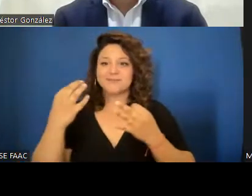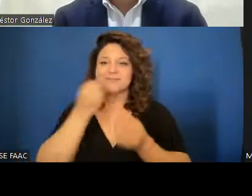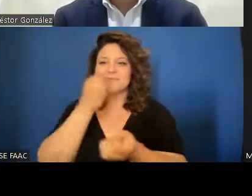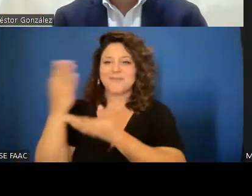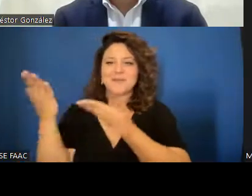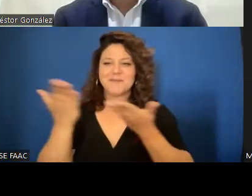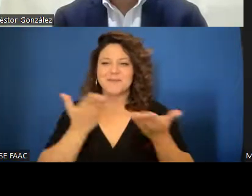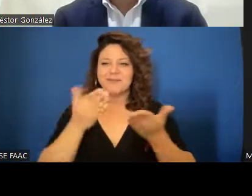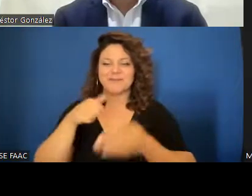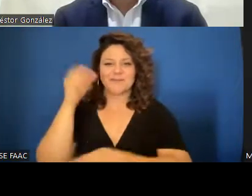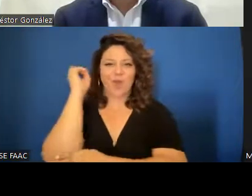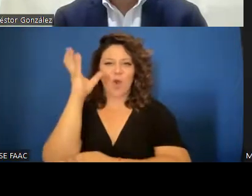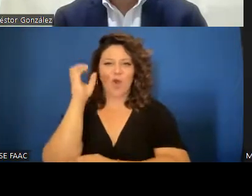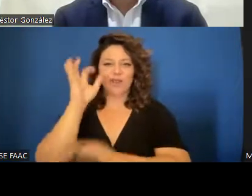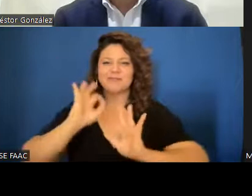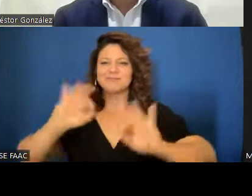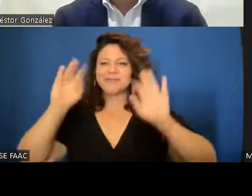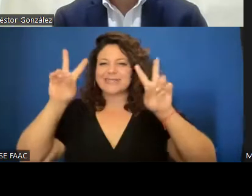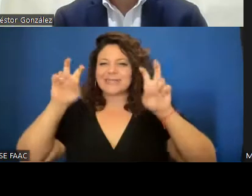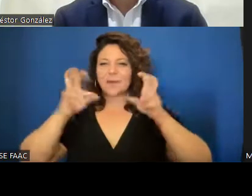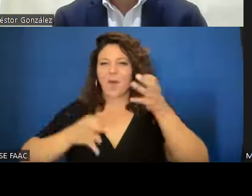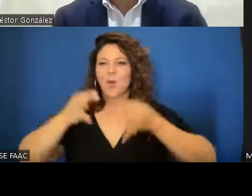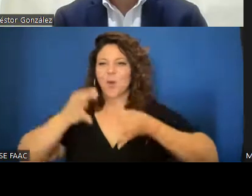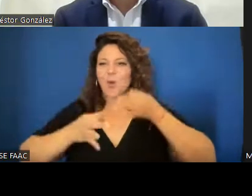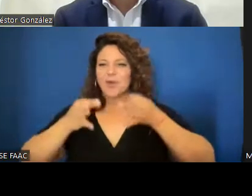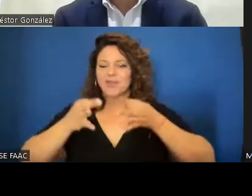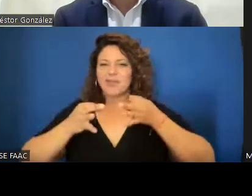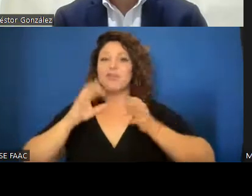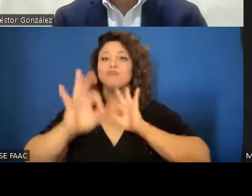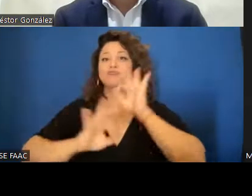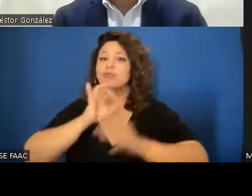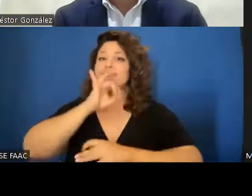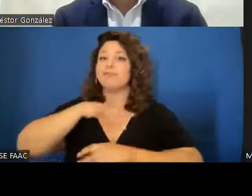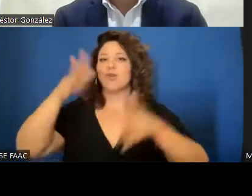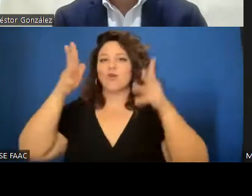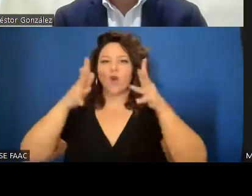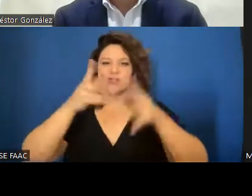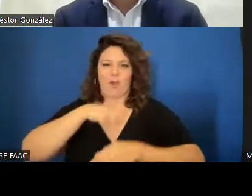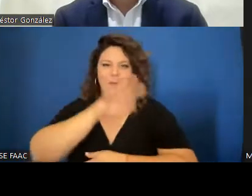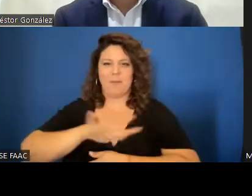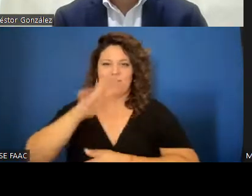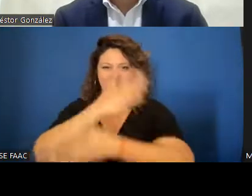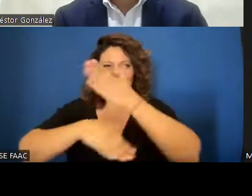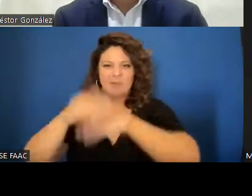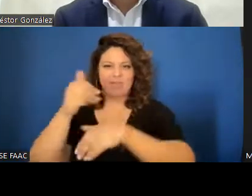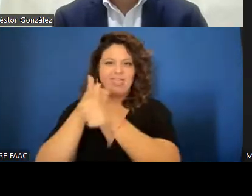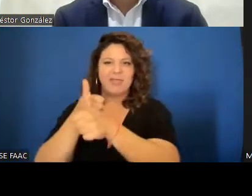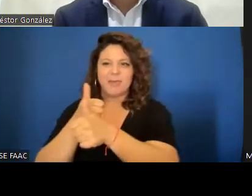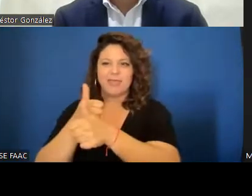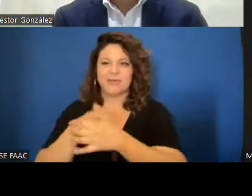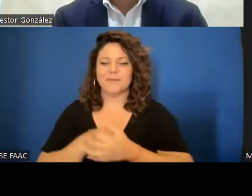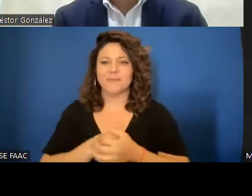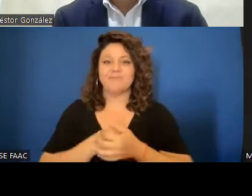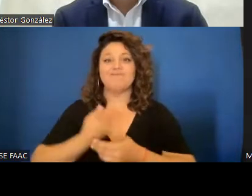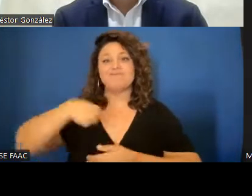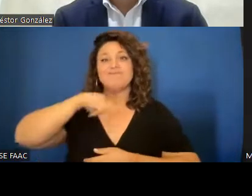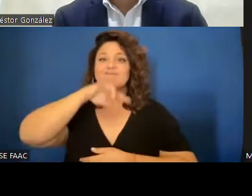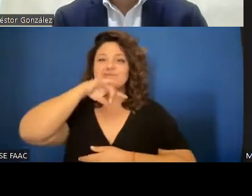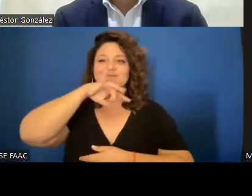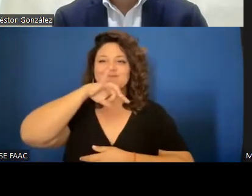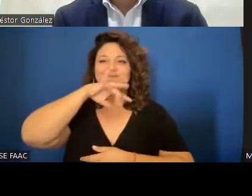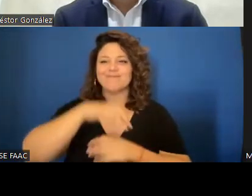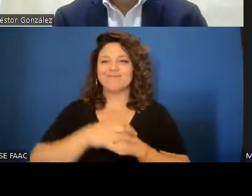a una jornada jurídica más organizada por el Consejo Español. En este caso, estamos muy contentos